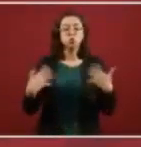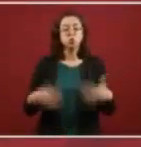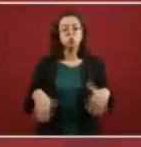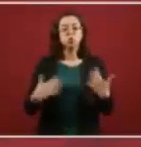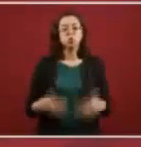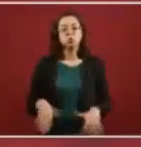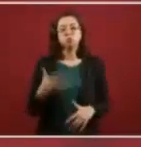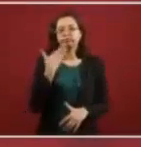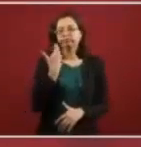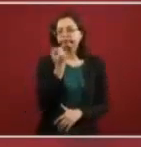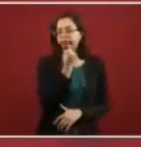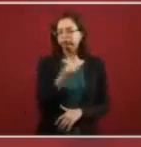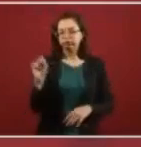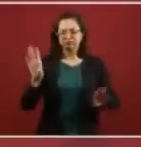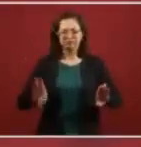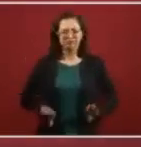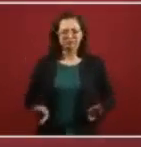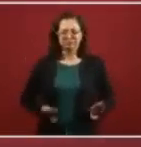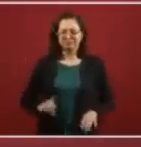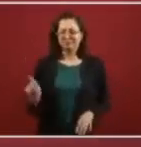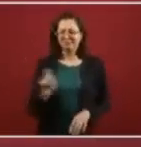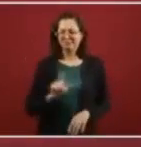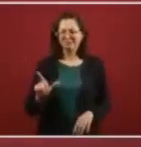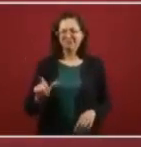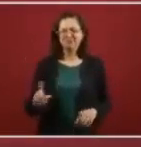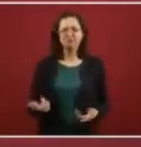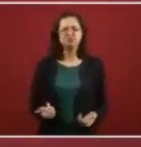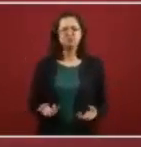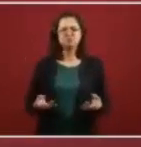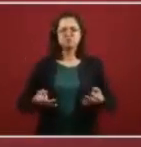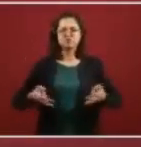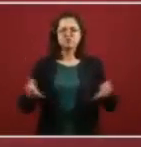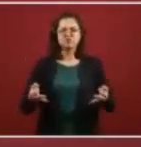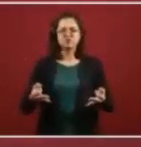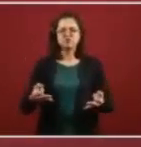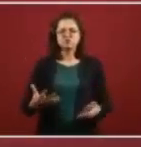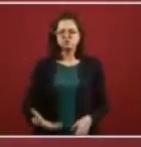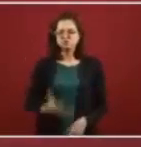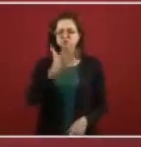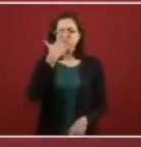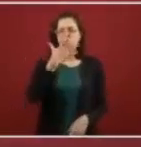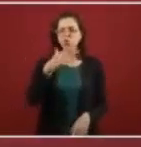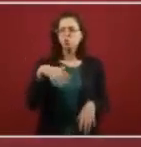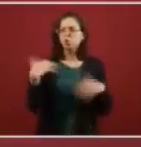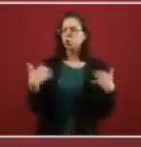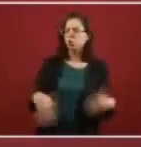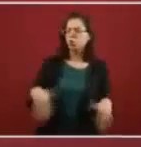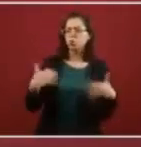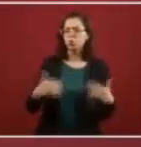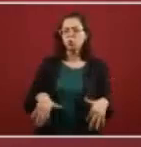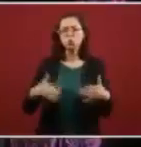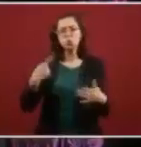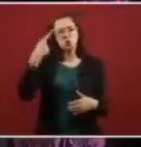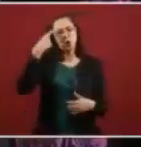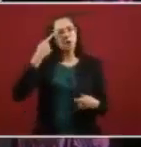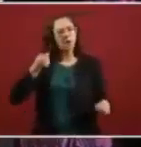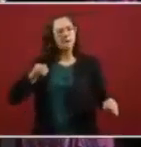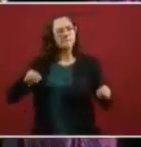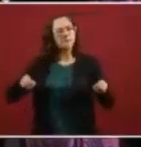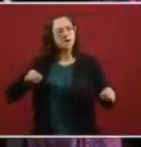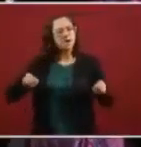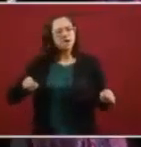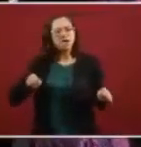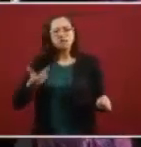siempre su profesionalismo impresionante una sangre fría fuera de serie y también